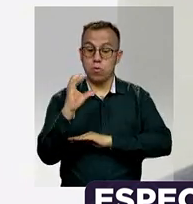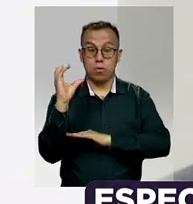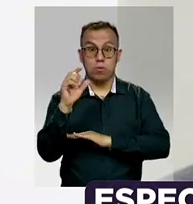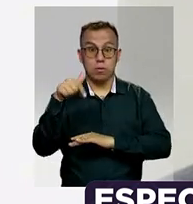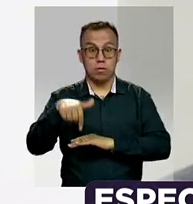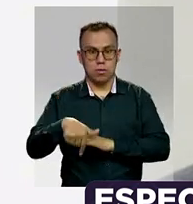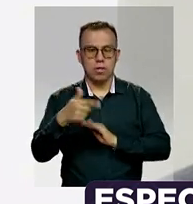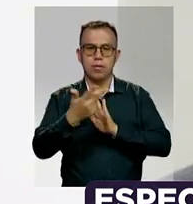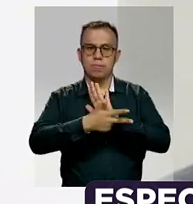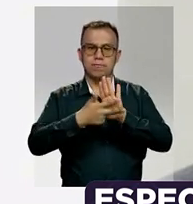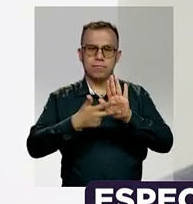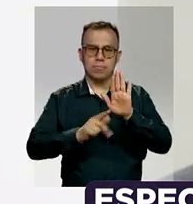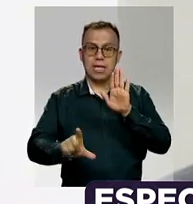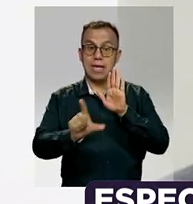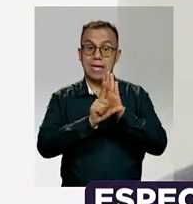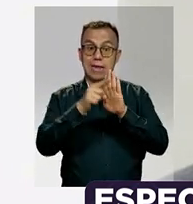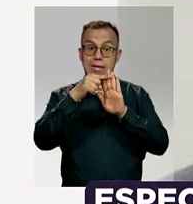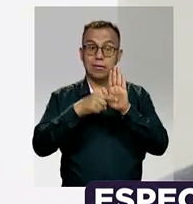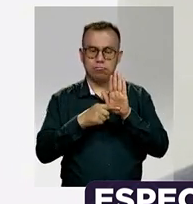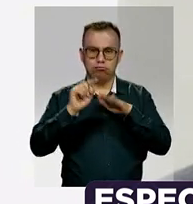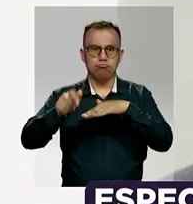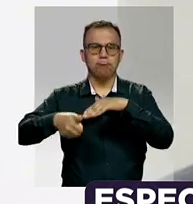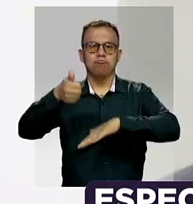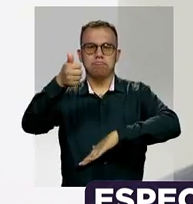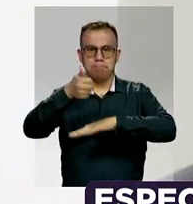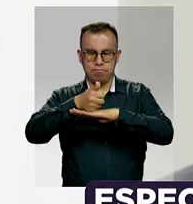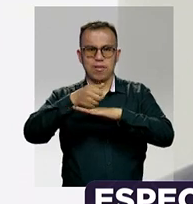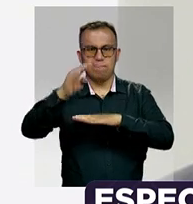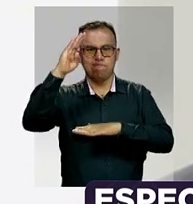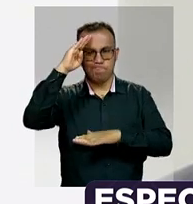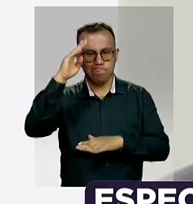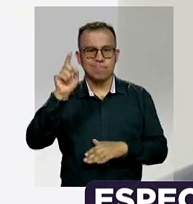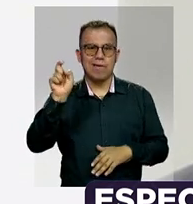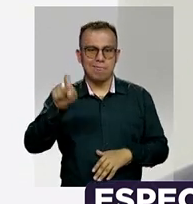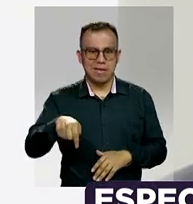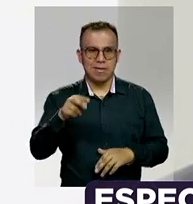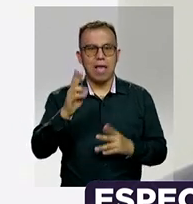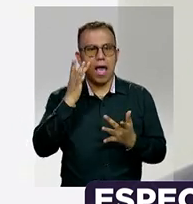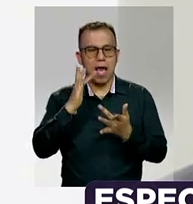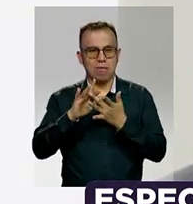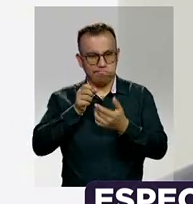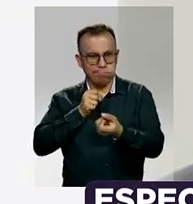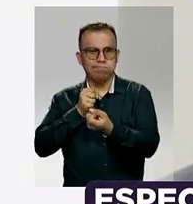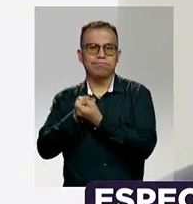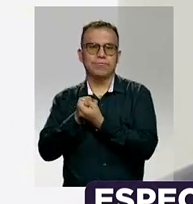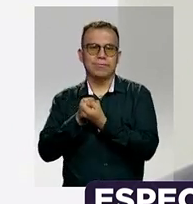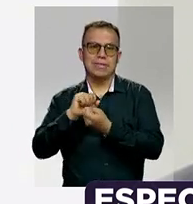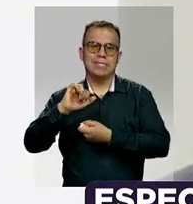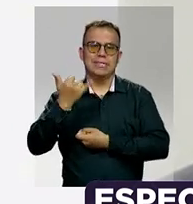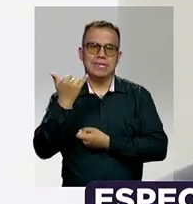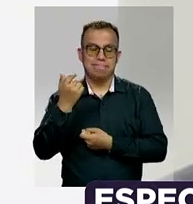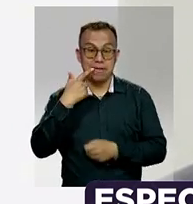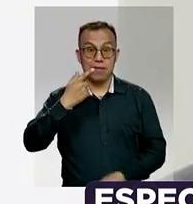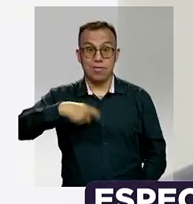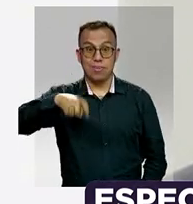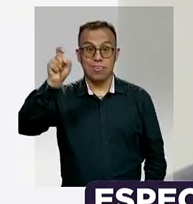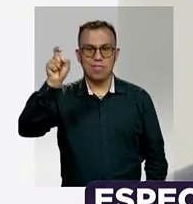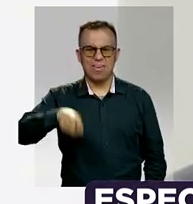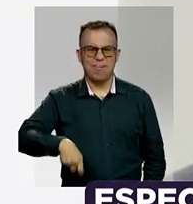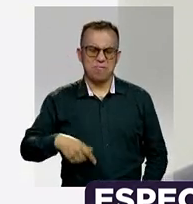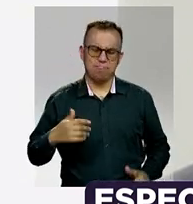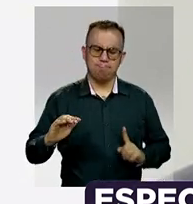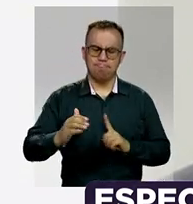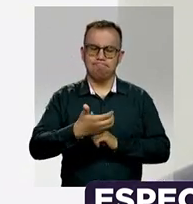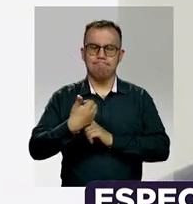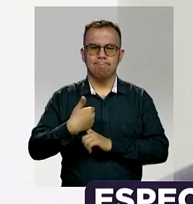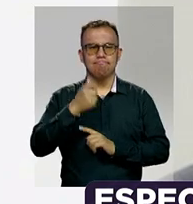hay constitución y ley, y las autoridades y la fuerza pública merecen nuestro respaldo, pero están en el deber de proteger